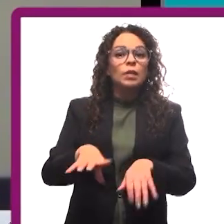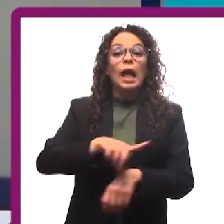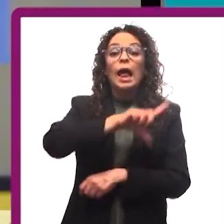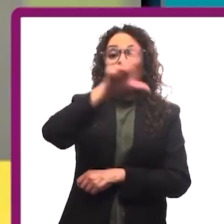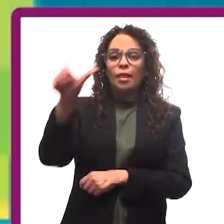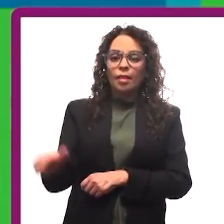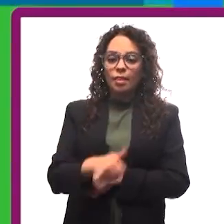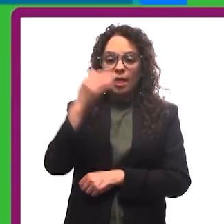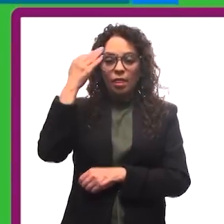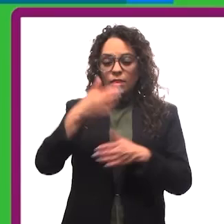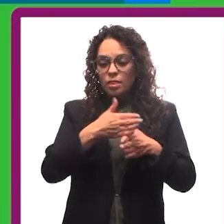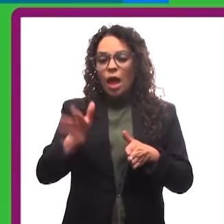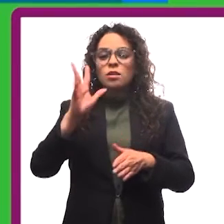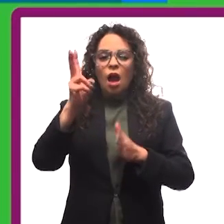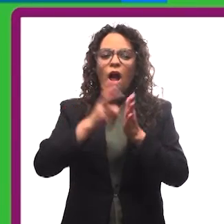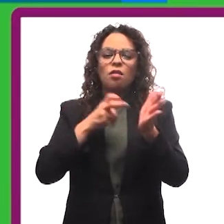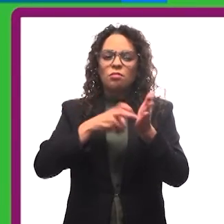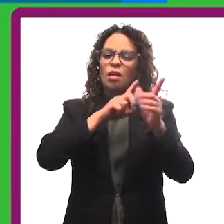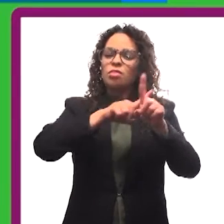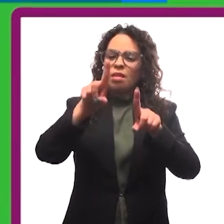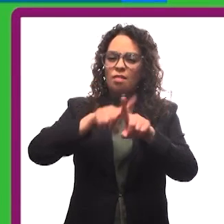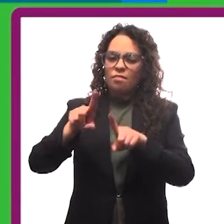también.